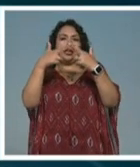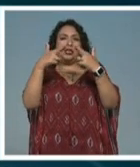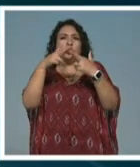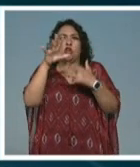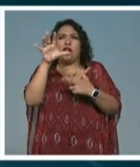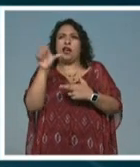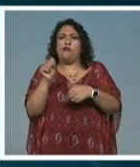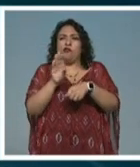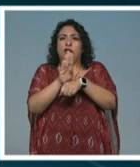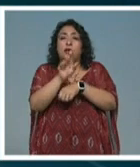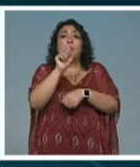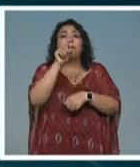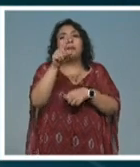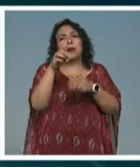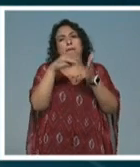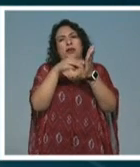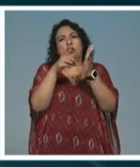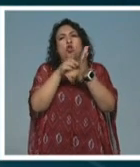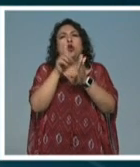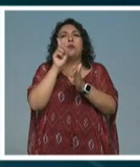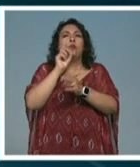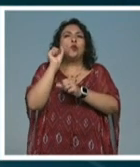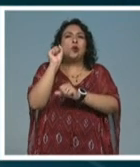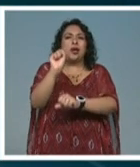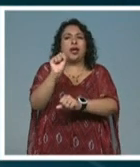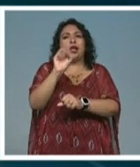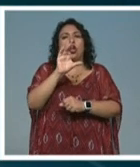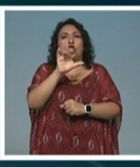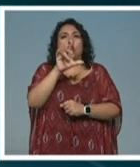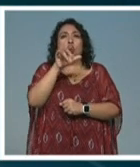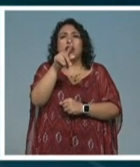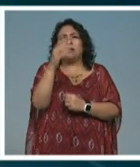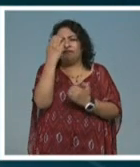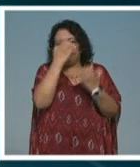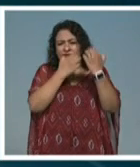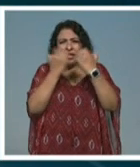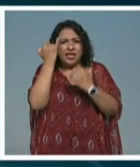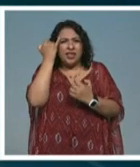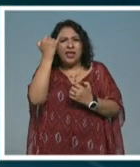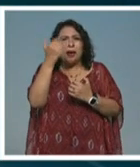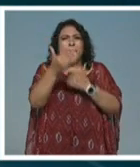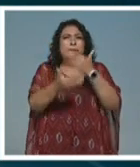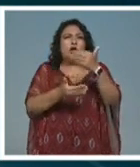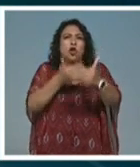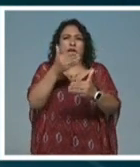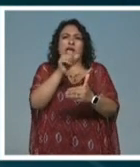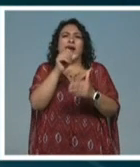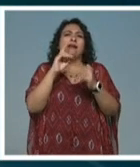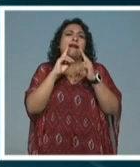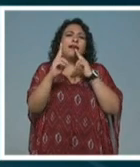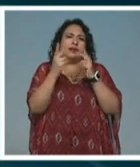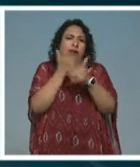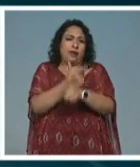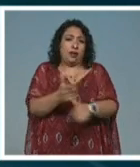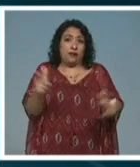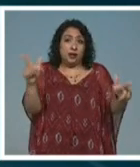afrobrasileña, pasando por las metodologías del feminismo decolonial y un análisis de la idea del progreso en las narrativas de liberación sexogenéricas y